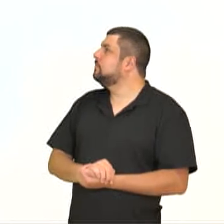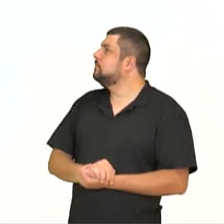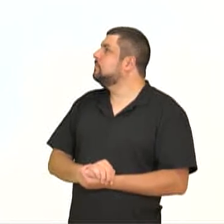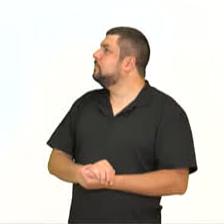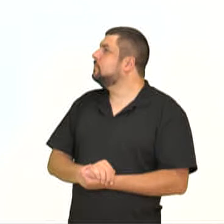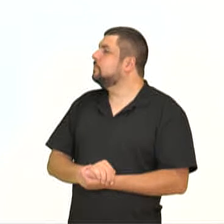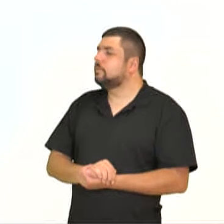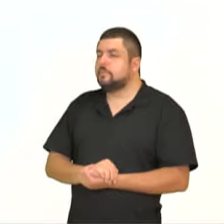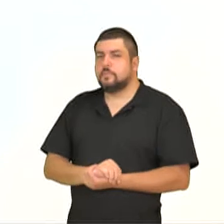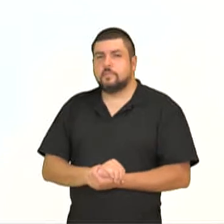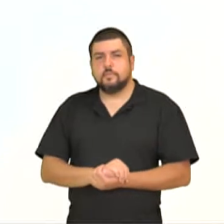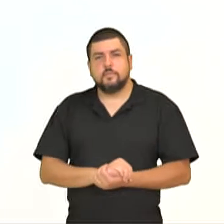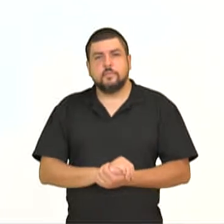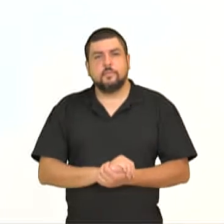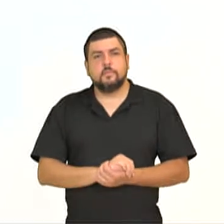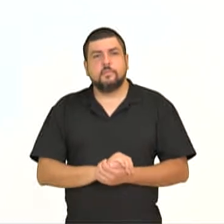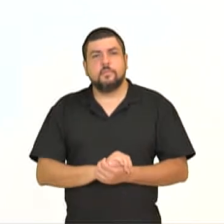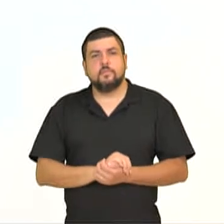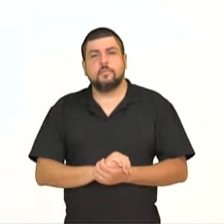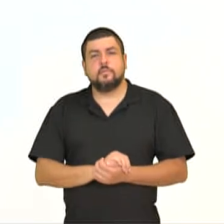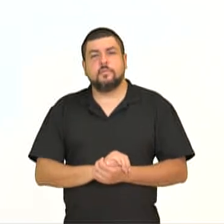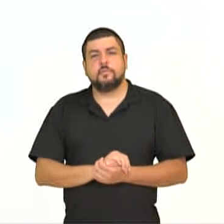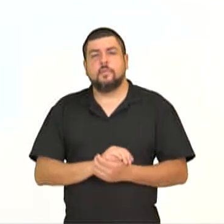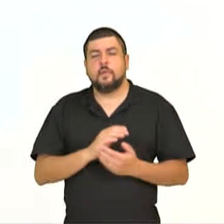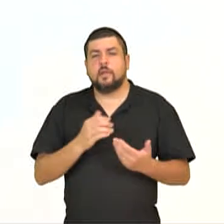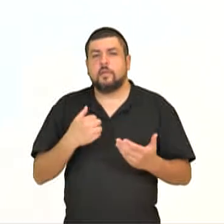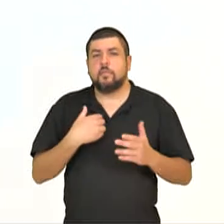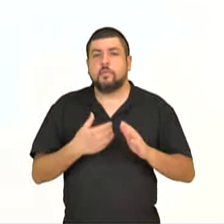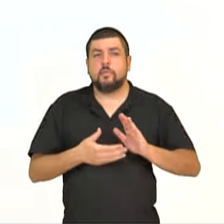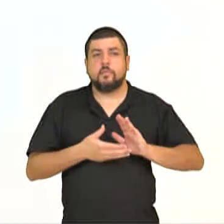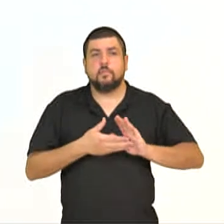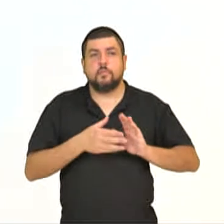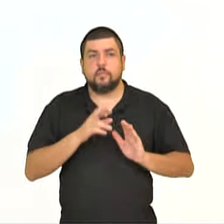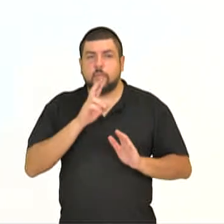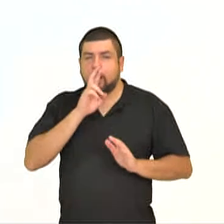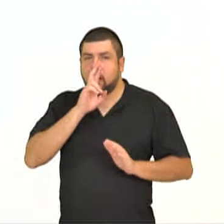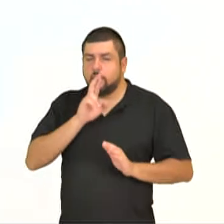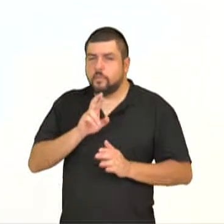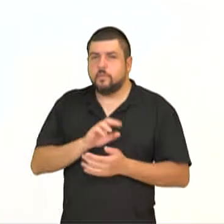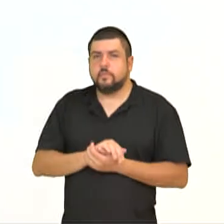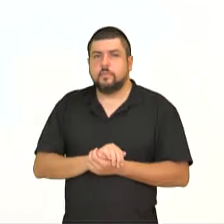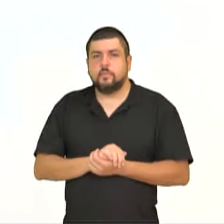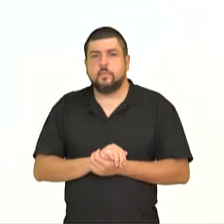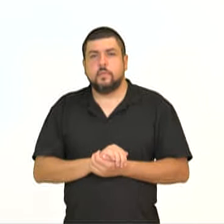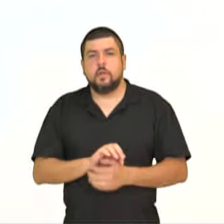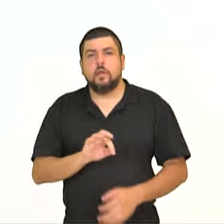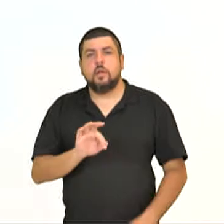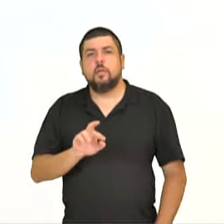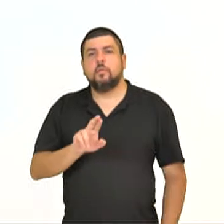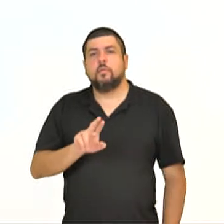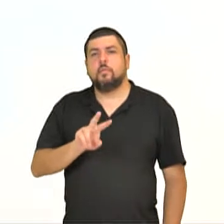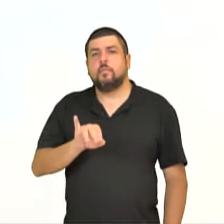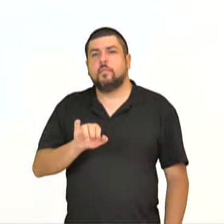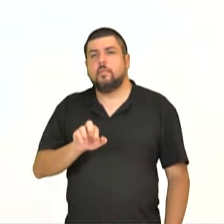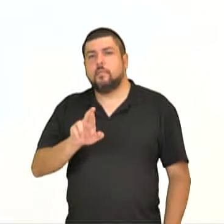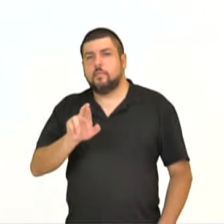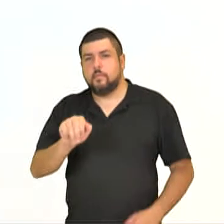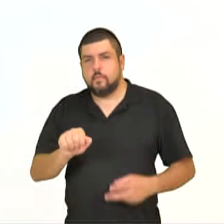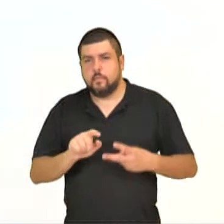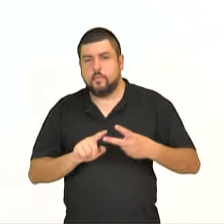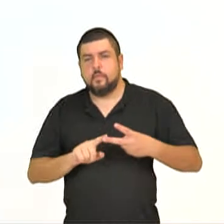Mira, unas posibilidades, ¿sí? Y piensen aquí, tuviera, pasaría, tuviera,